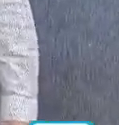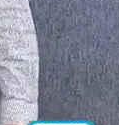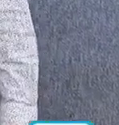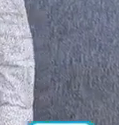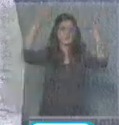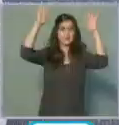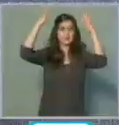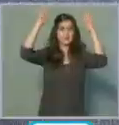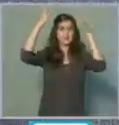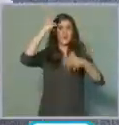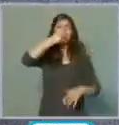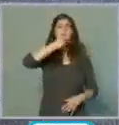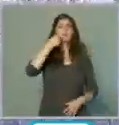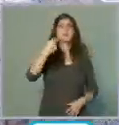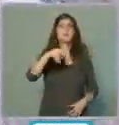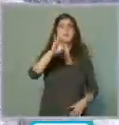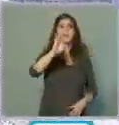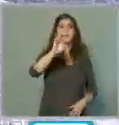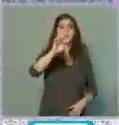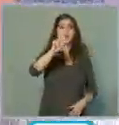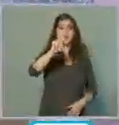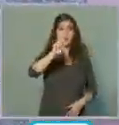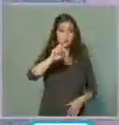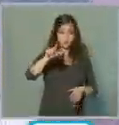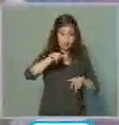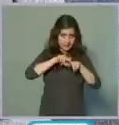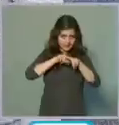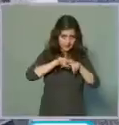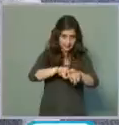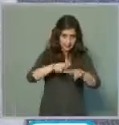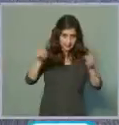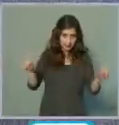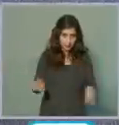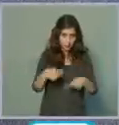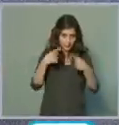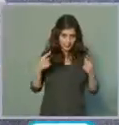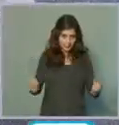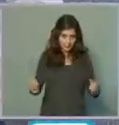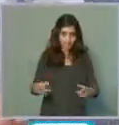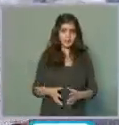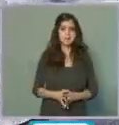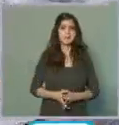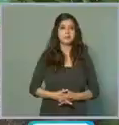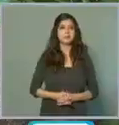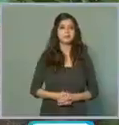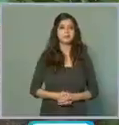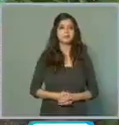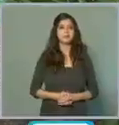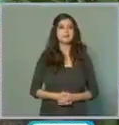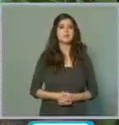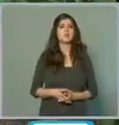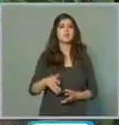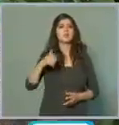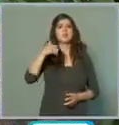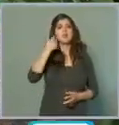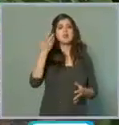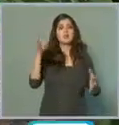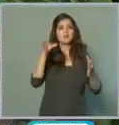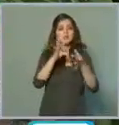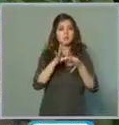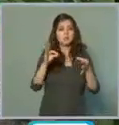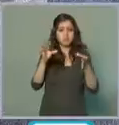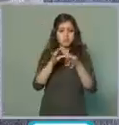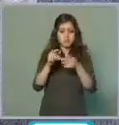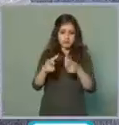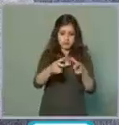Aplauso para mi querido Beto, que continúa ahora en el musical. Y bueno, hablemos de este disco, que es tu cuarto